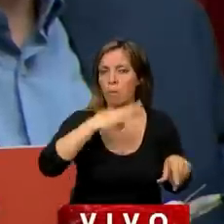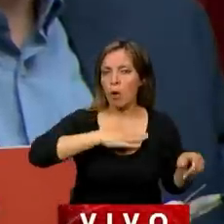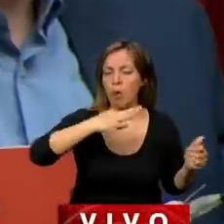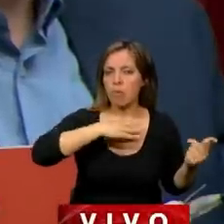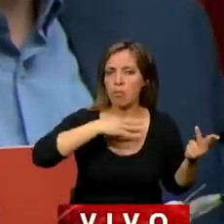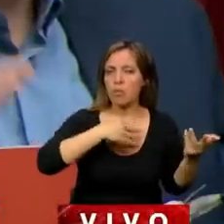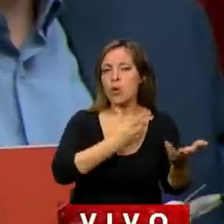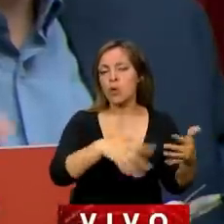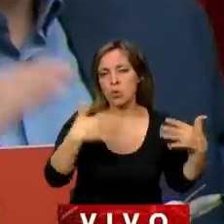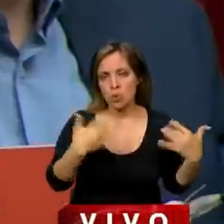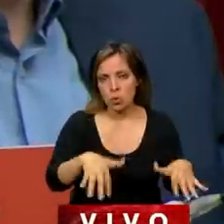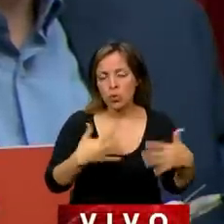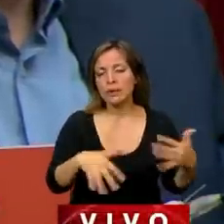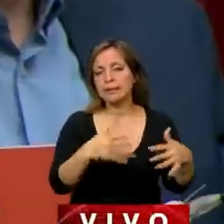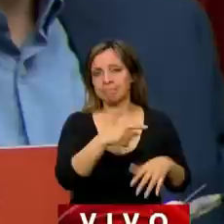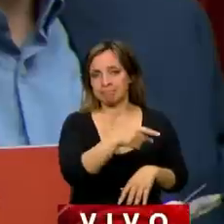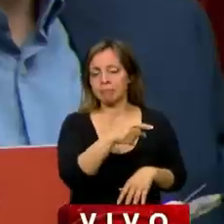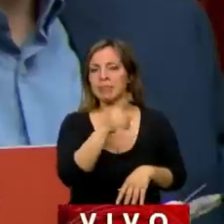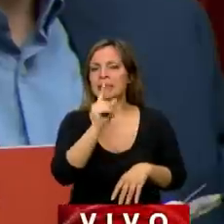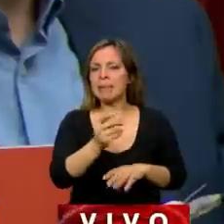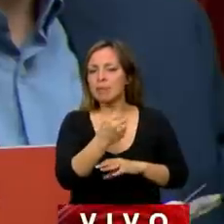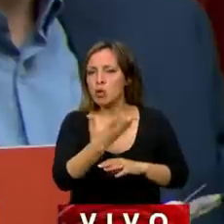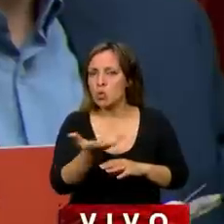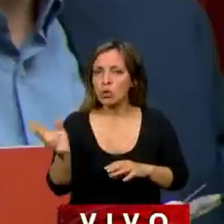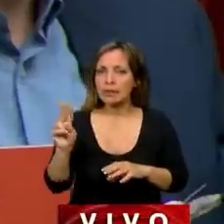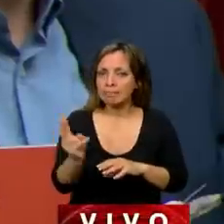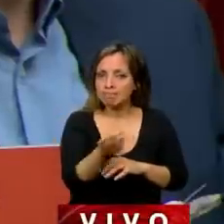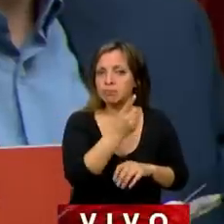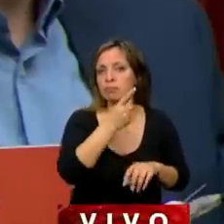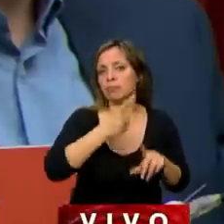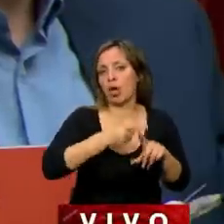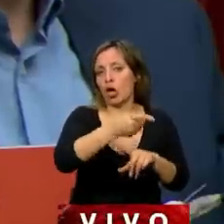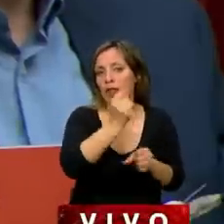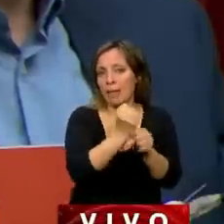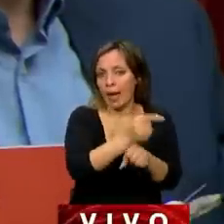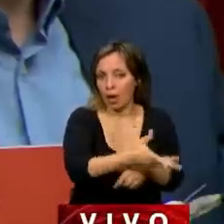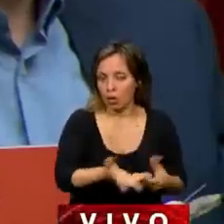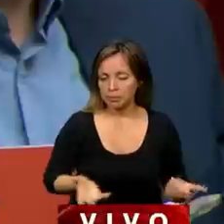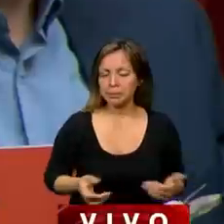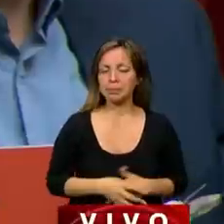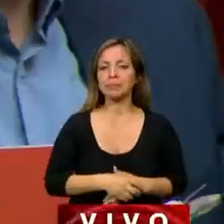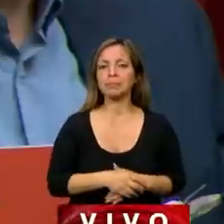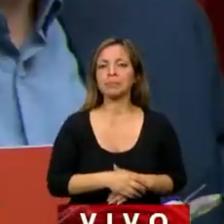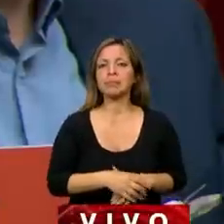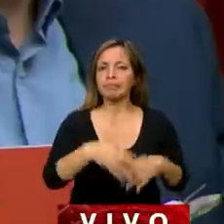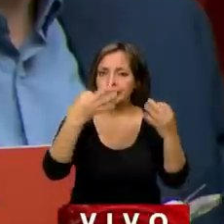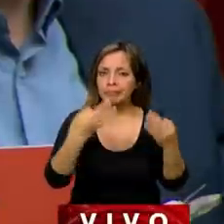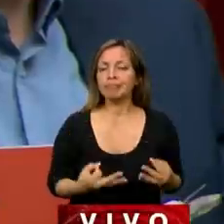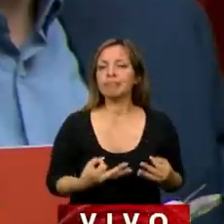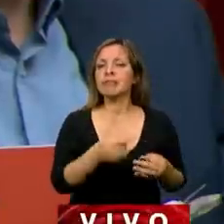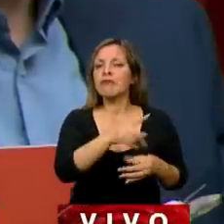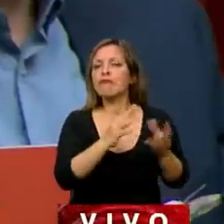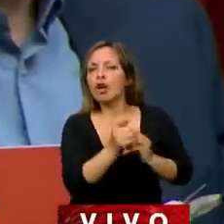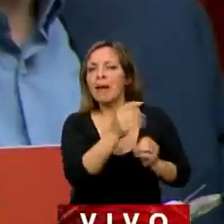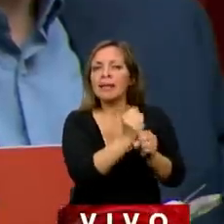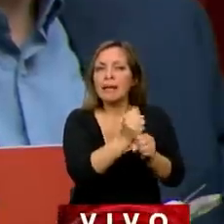y tenemos muchas víctimas que contabilizar en esa tarea. Y justamente el problema de las condiciones de